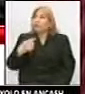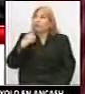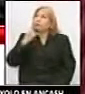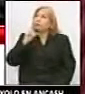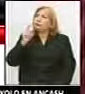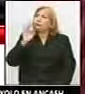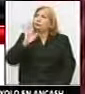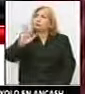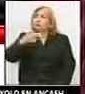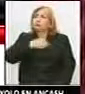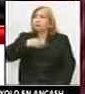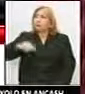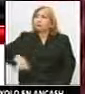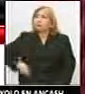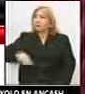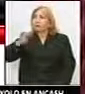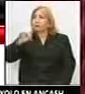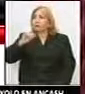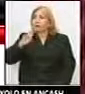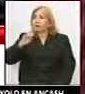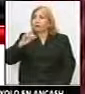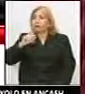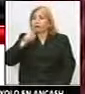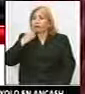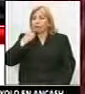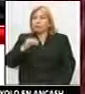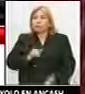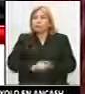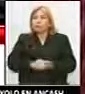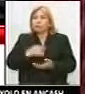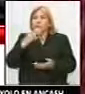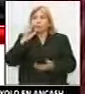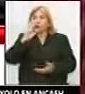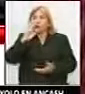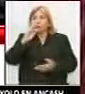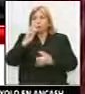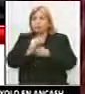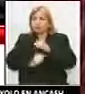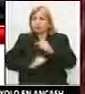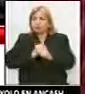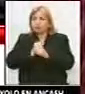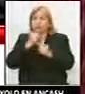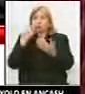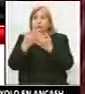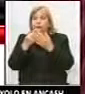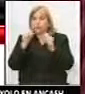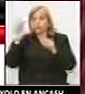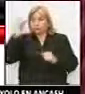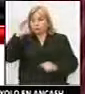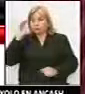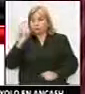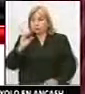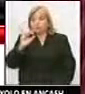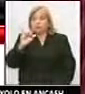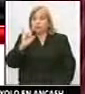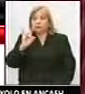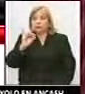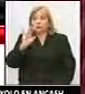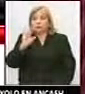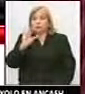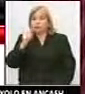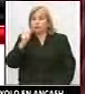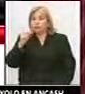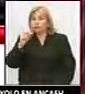su movimiento Chimpún Callao esté condenado a 5 años de prisión? La señora Yoconda Trippi